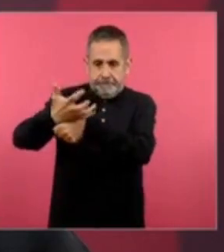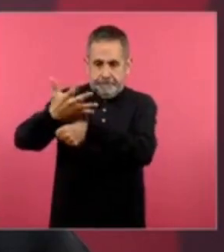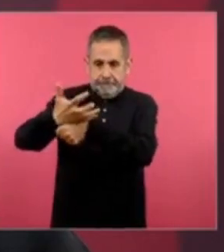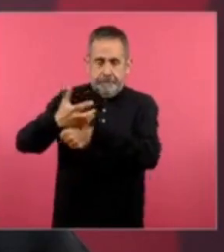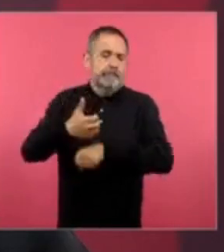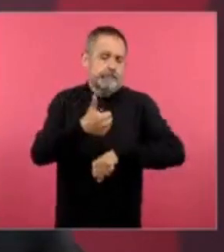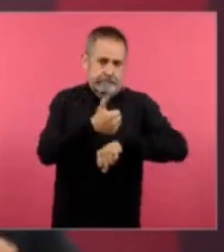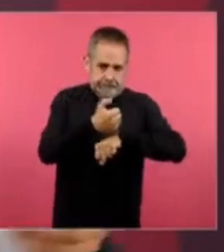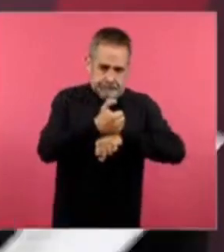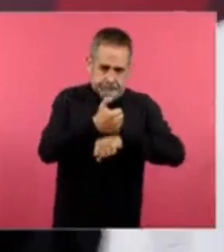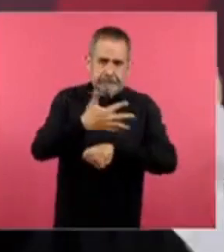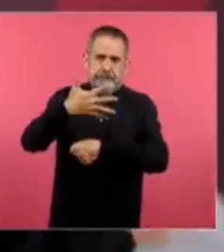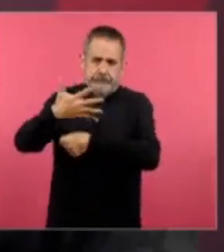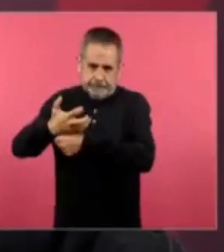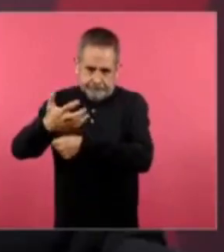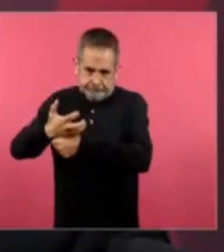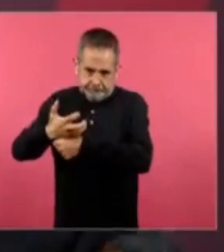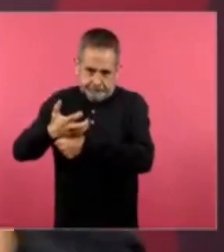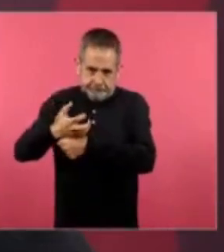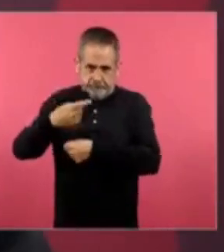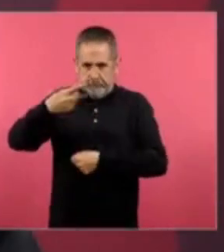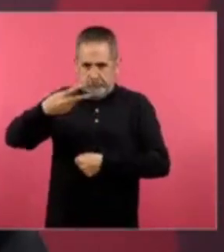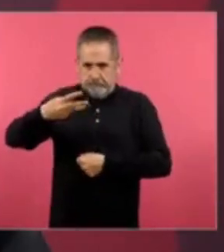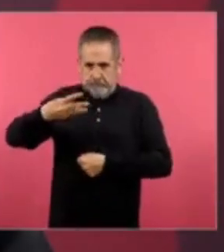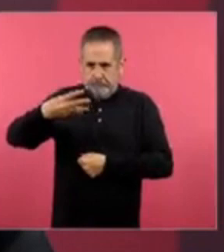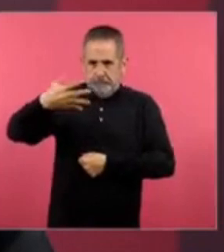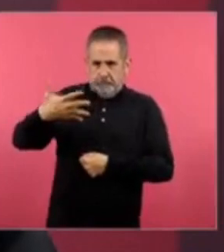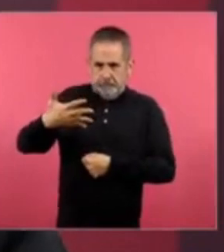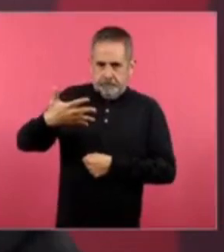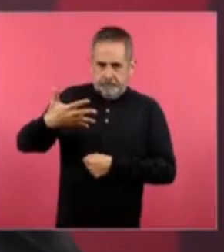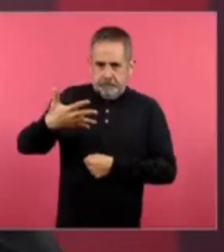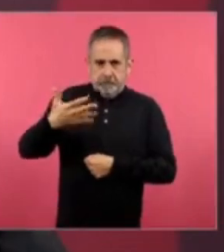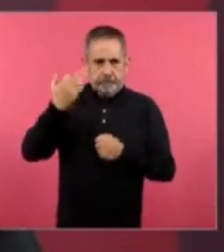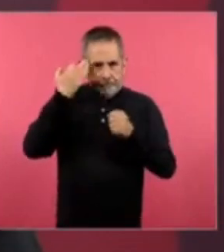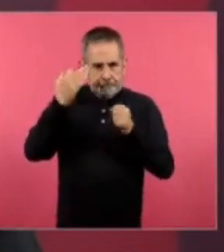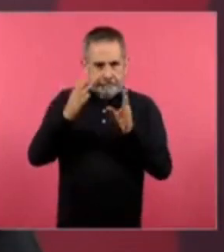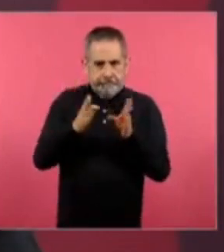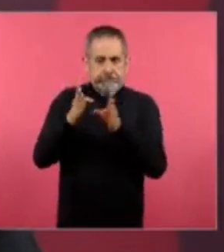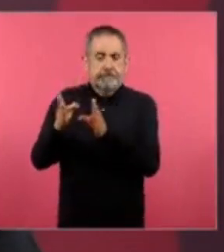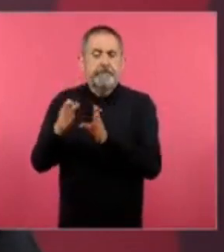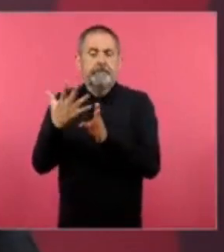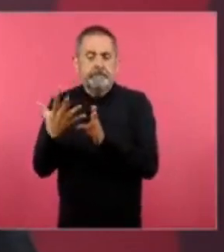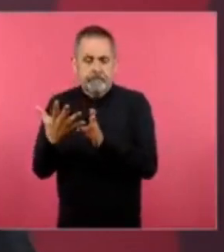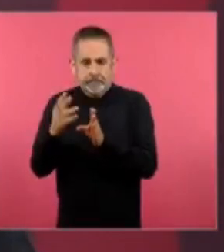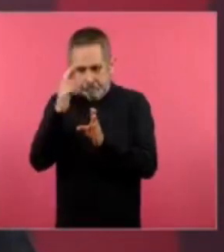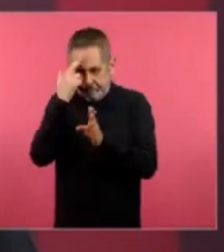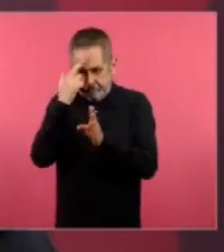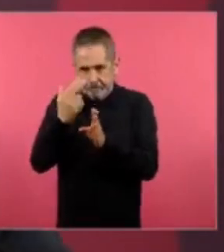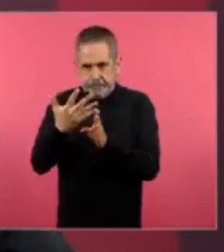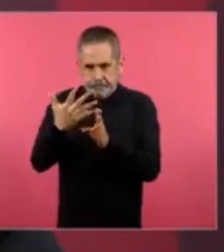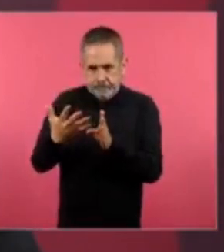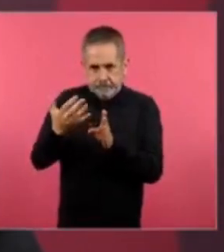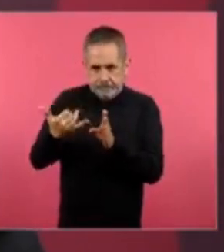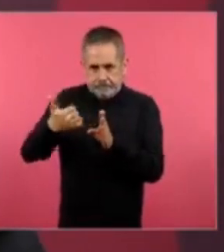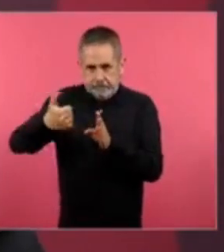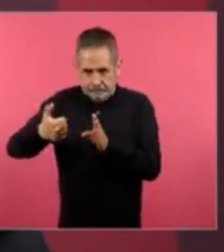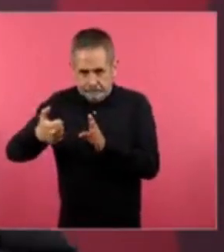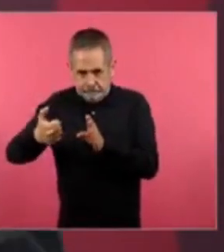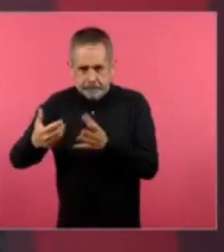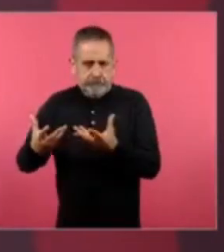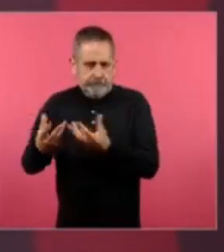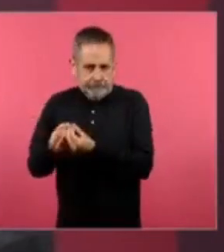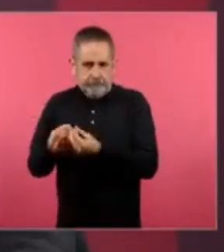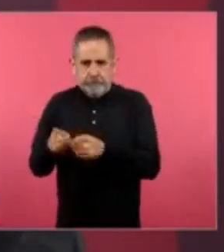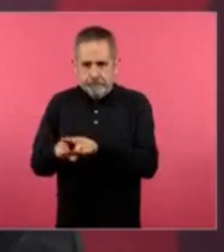de primaria. Corresponden a la fase 5. Recuerden, fase 5 es quinto y sexto. Estamos en esta